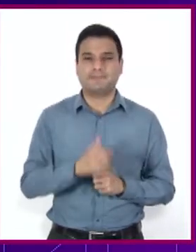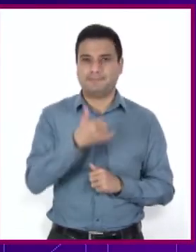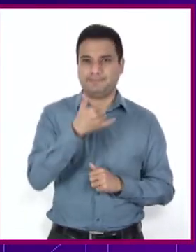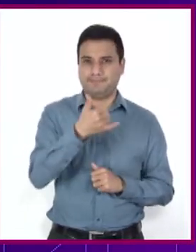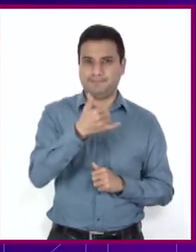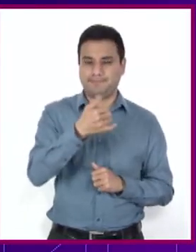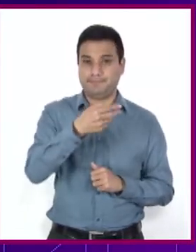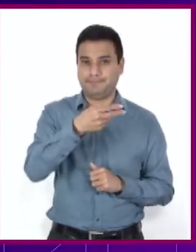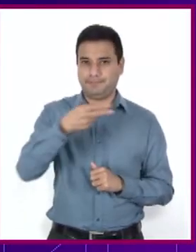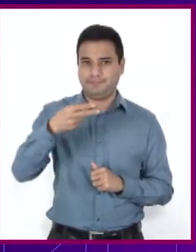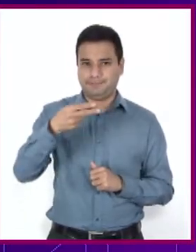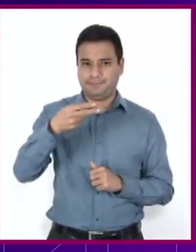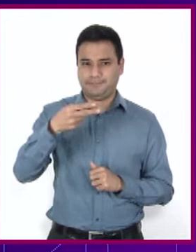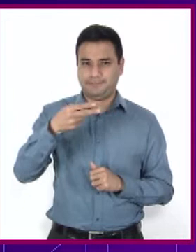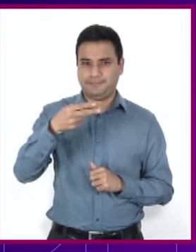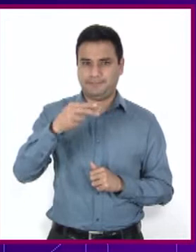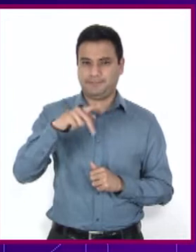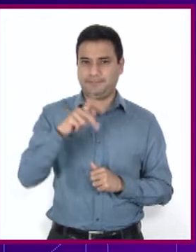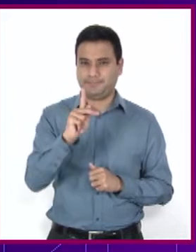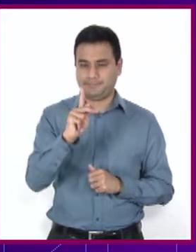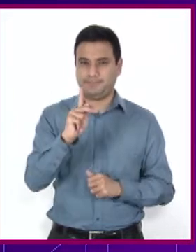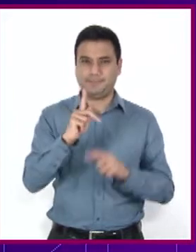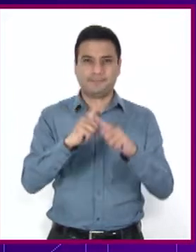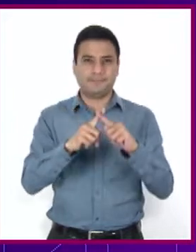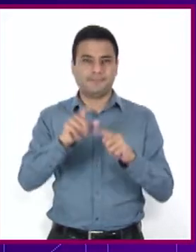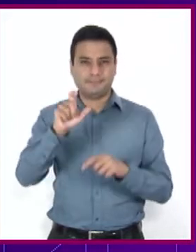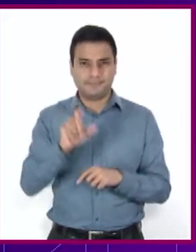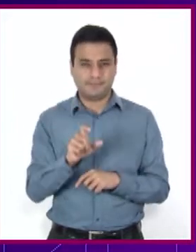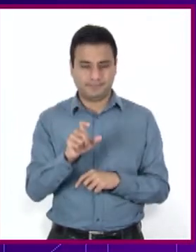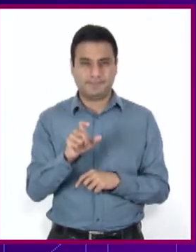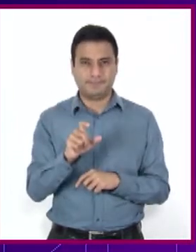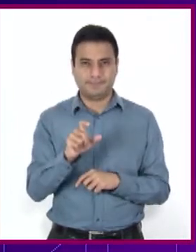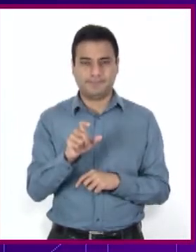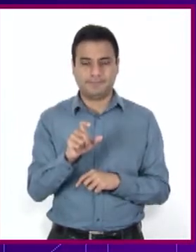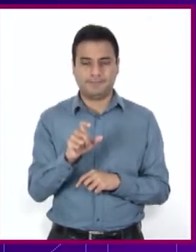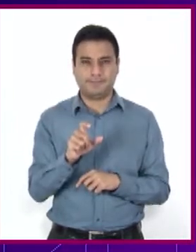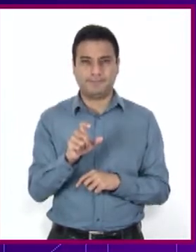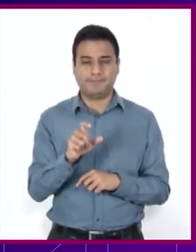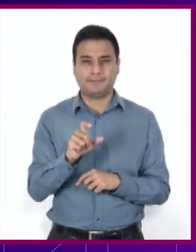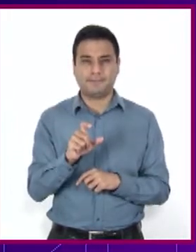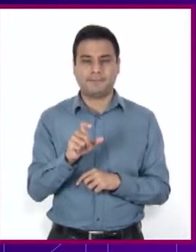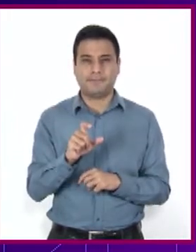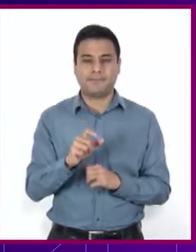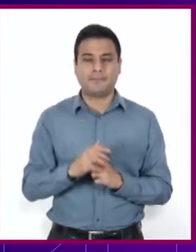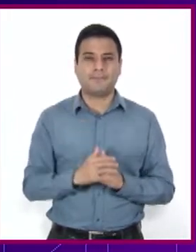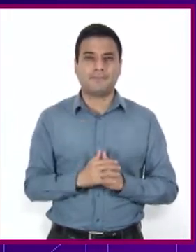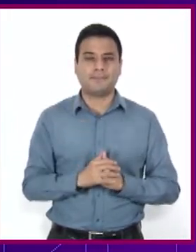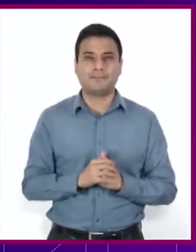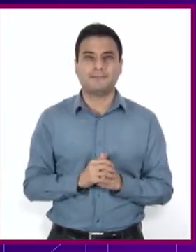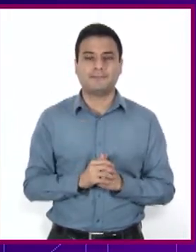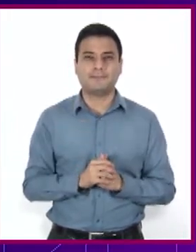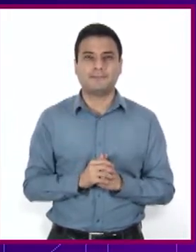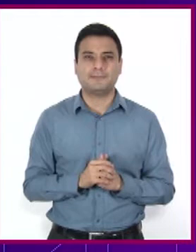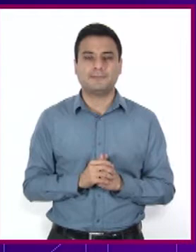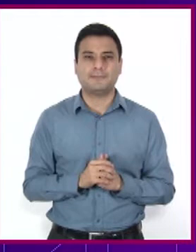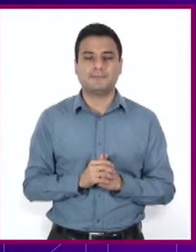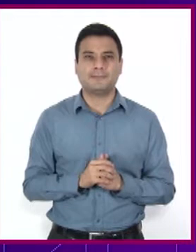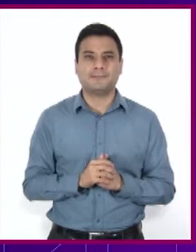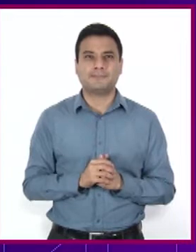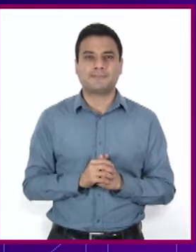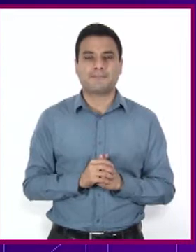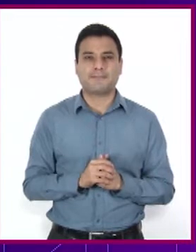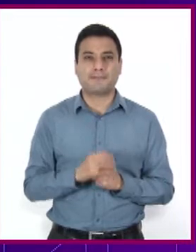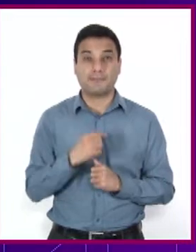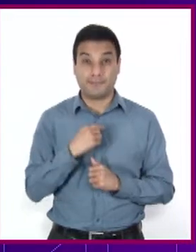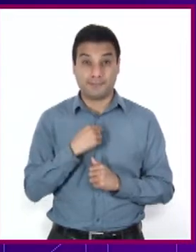igual a la constante de proporcionalidad K por su correspondiente de la primera magnitud, X. Por lo tanto, si